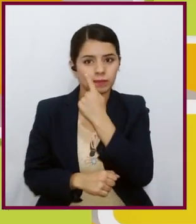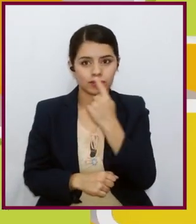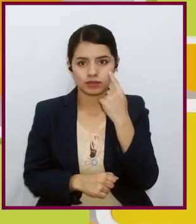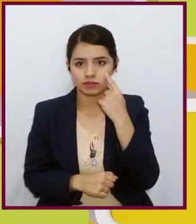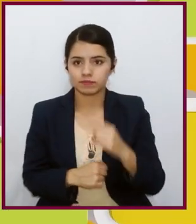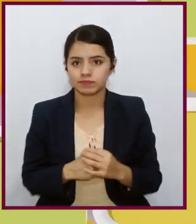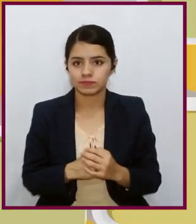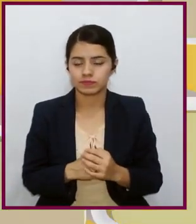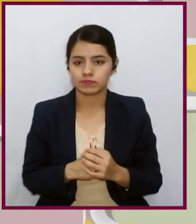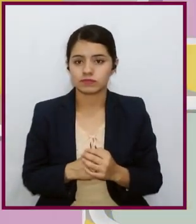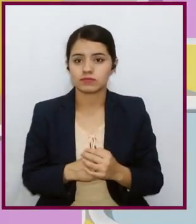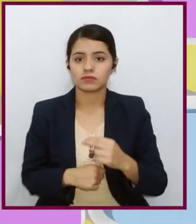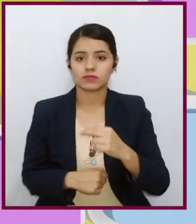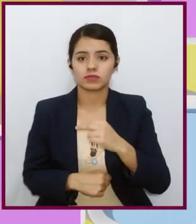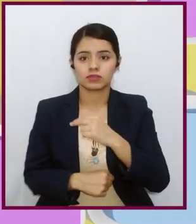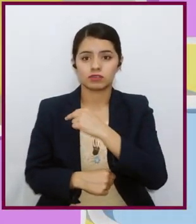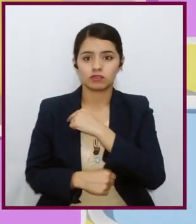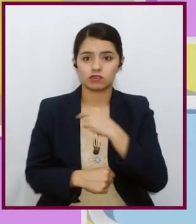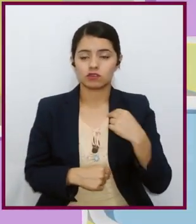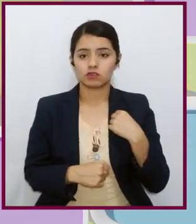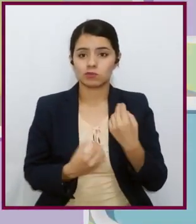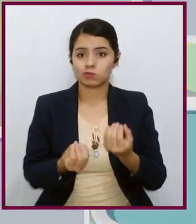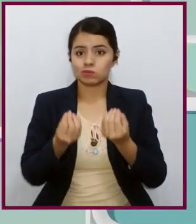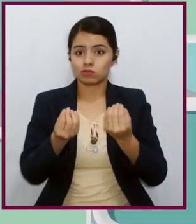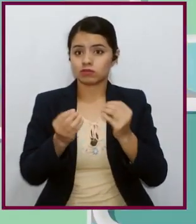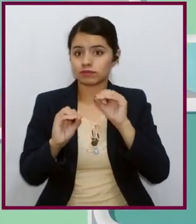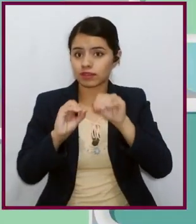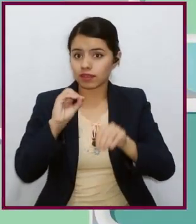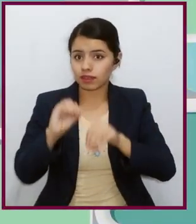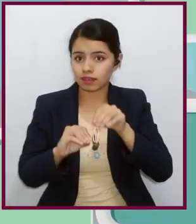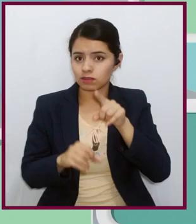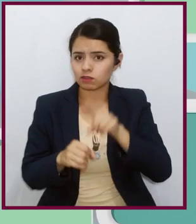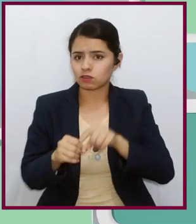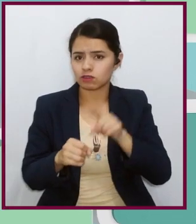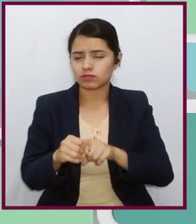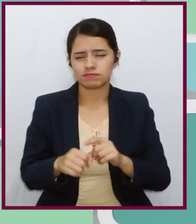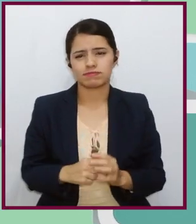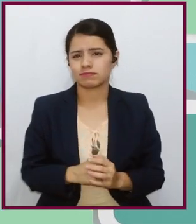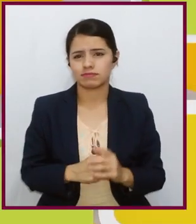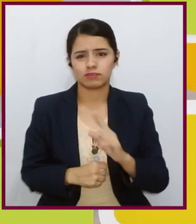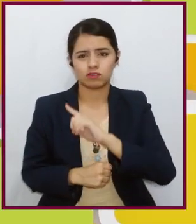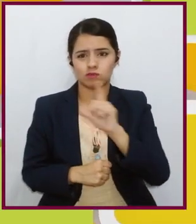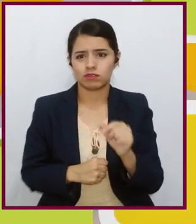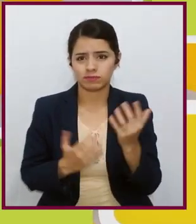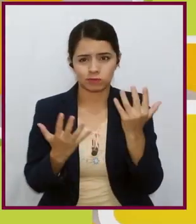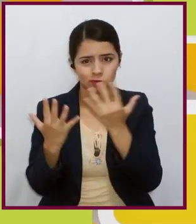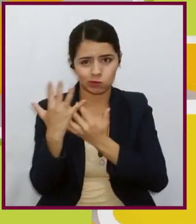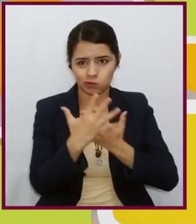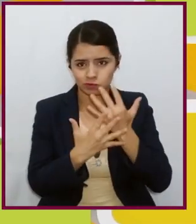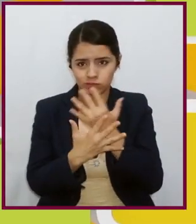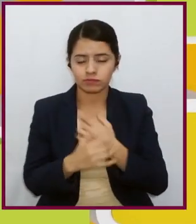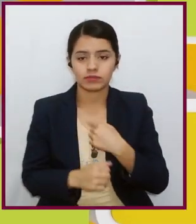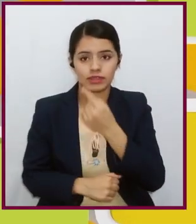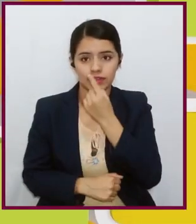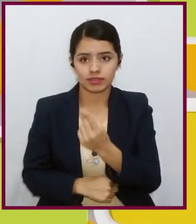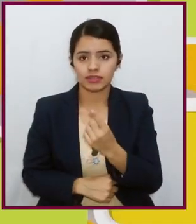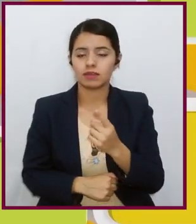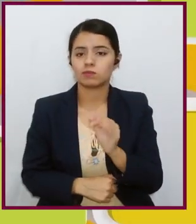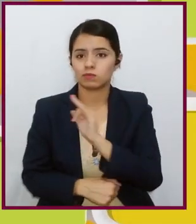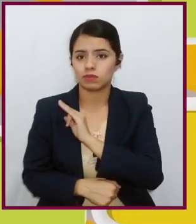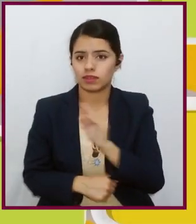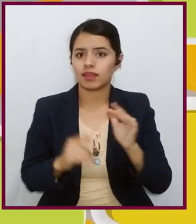donde el tema ya esté muy resumido y muy desarrollado. Vamos a conocer el lienzo y el formato en el cual nosotros queremos